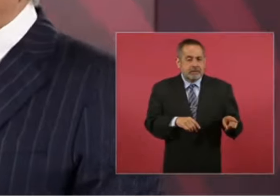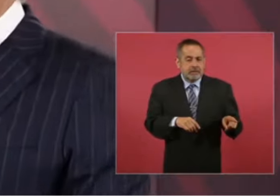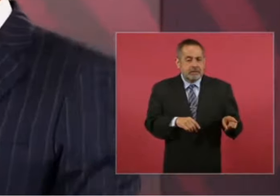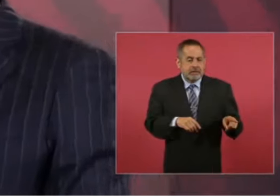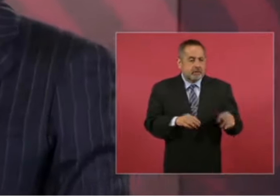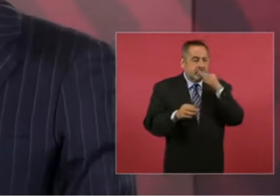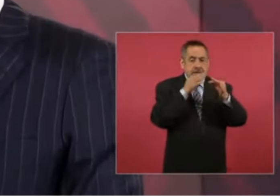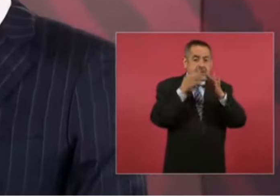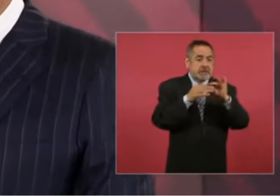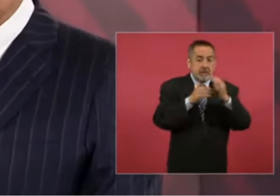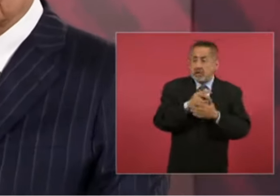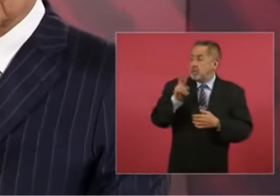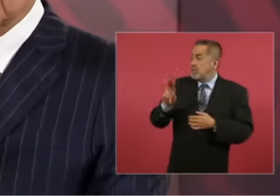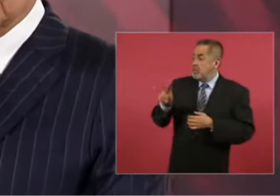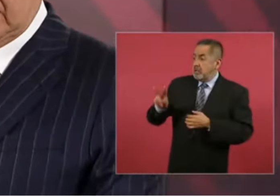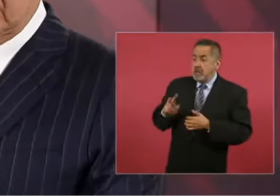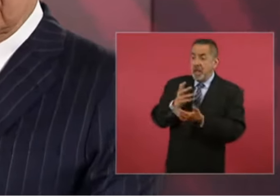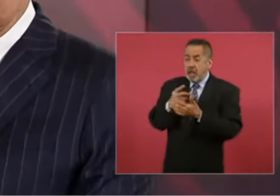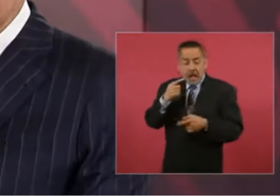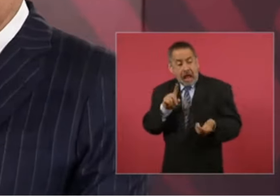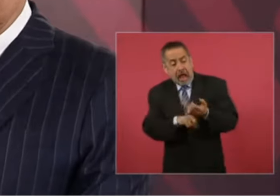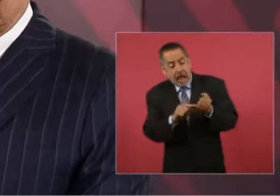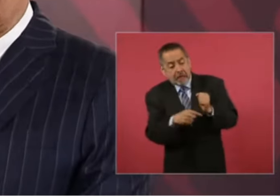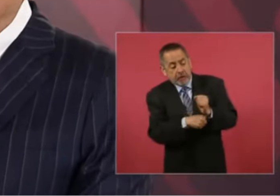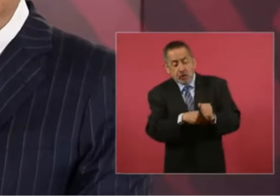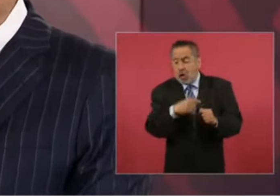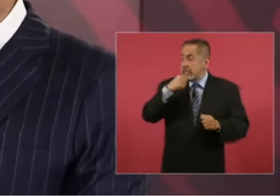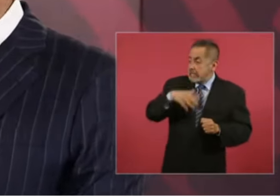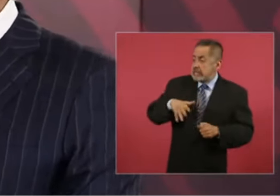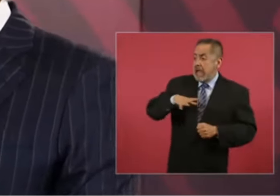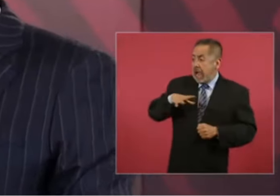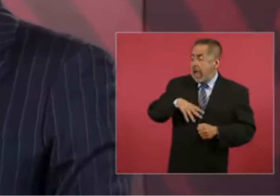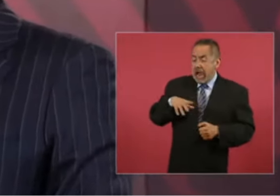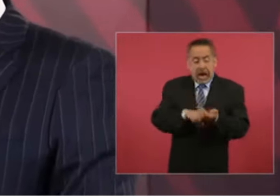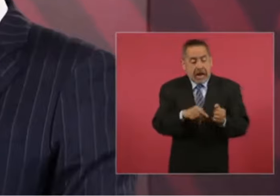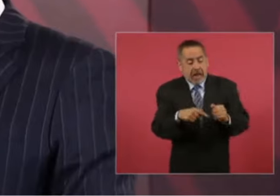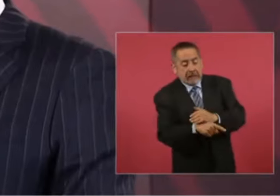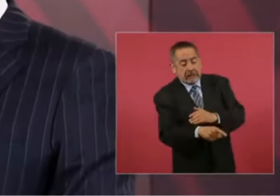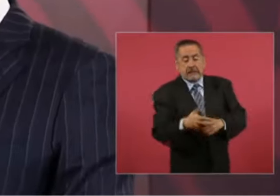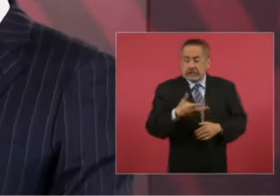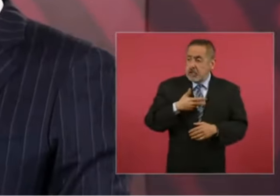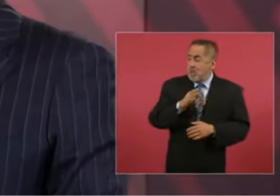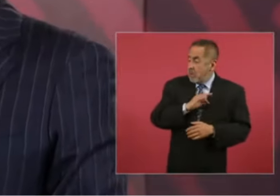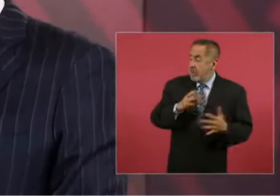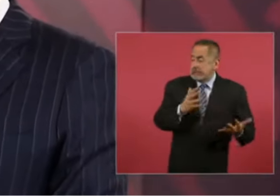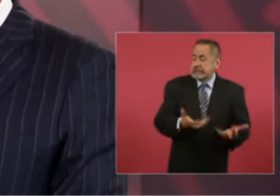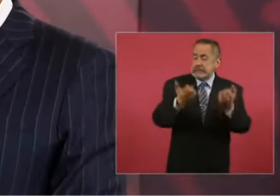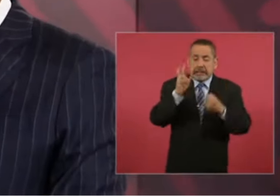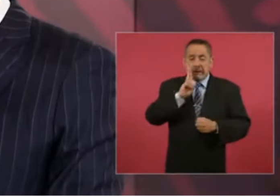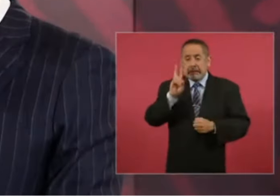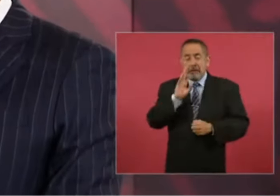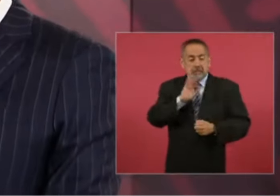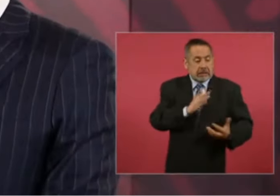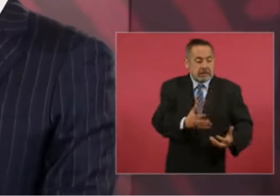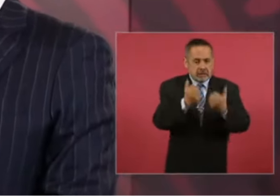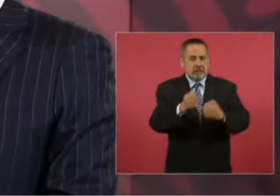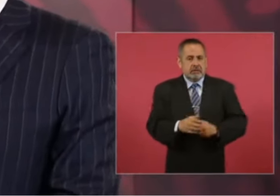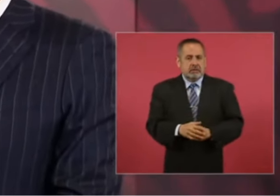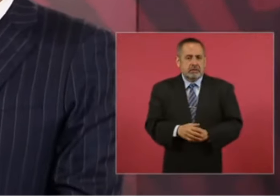a crear la expectativa de que la niña podía ser rescatada,